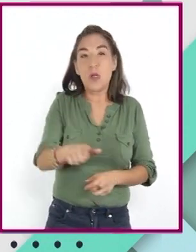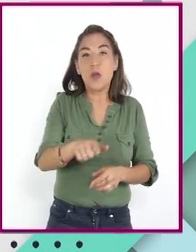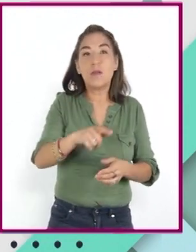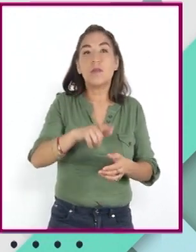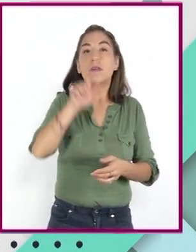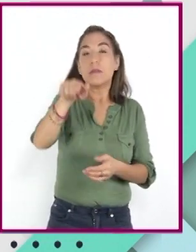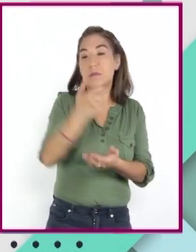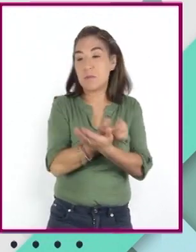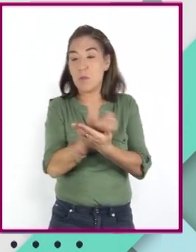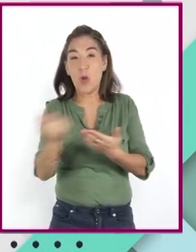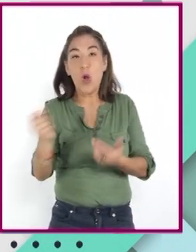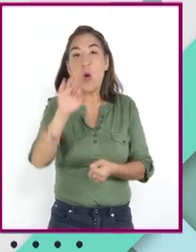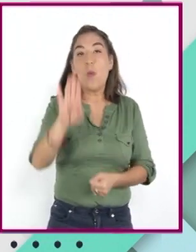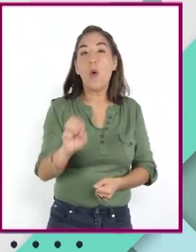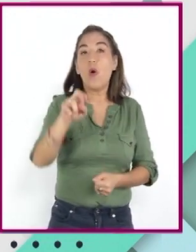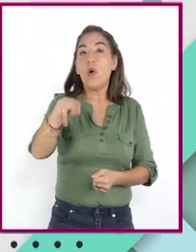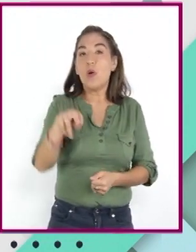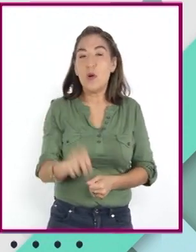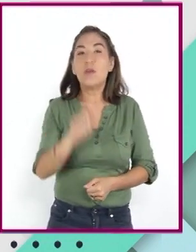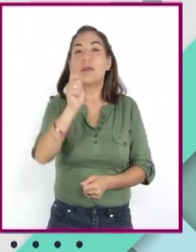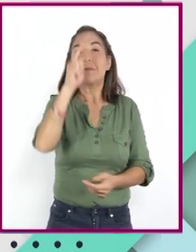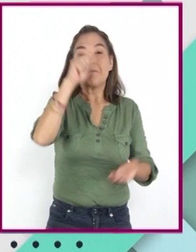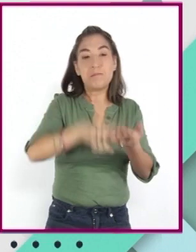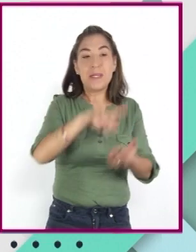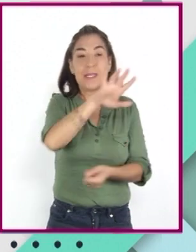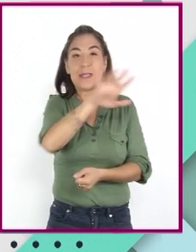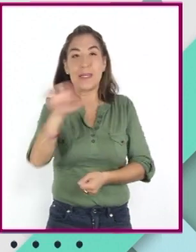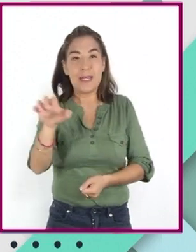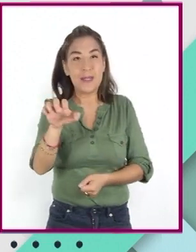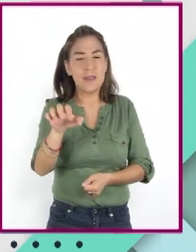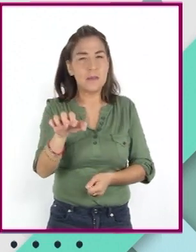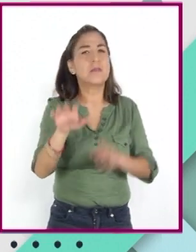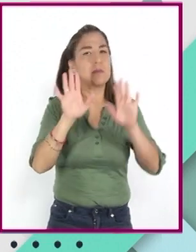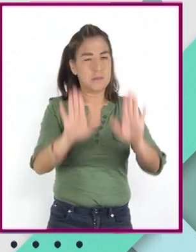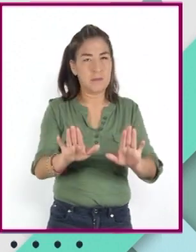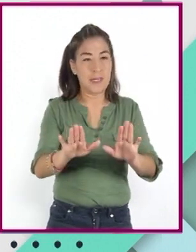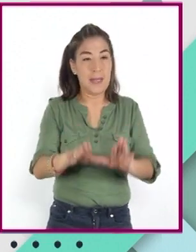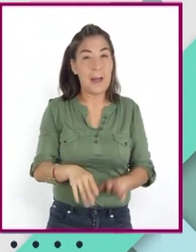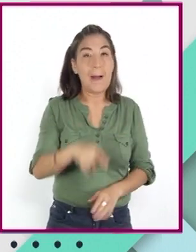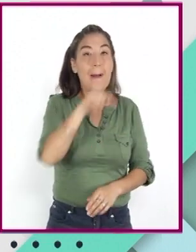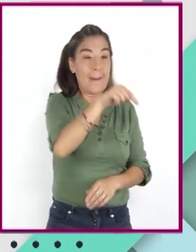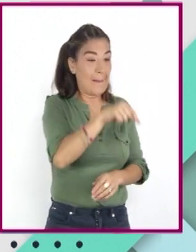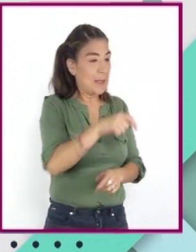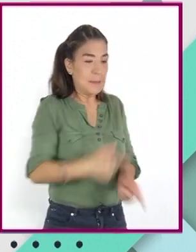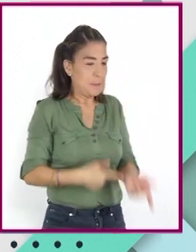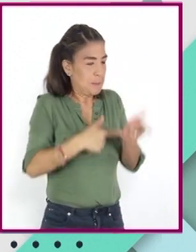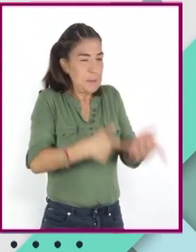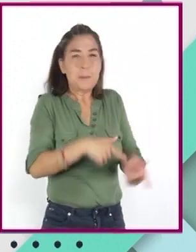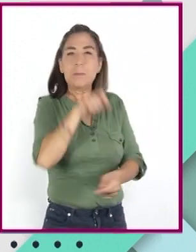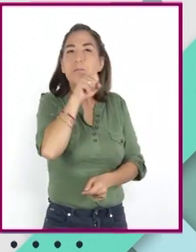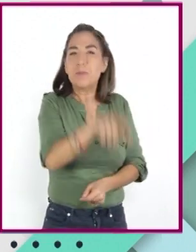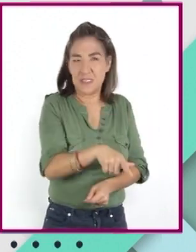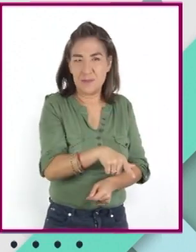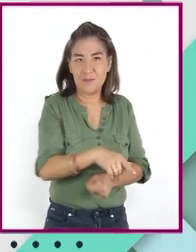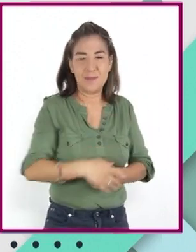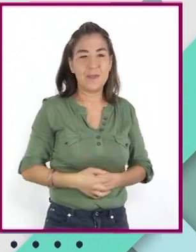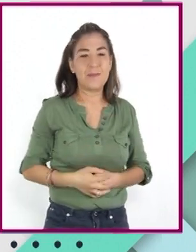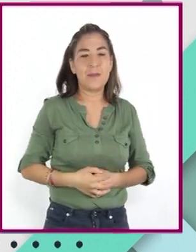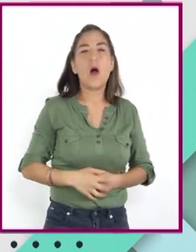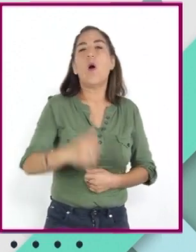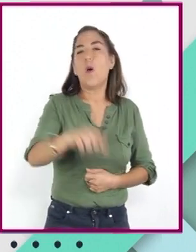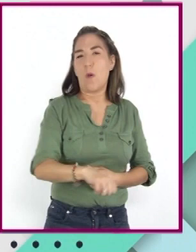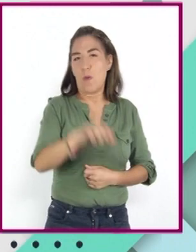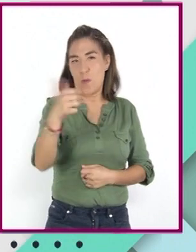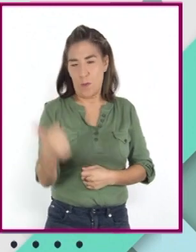de 1,500 pesos. Entonces, 1,500 es una constante. Luego dice